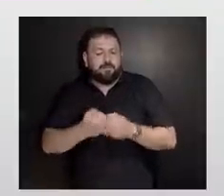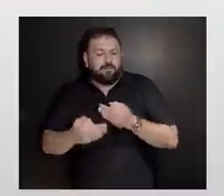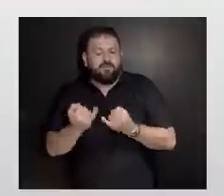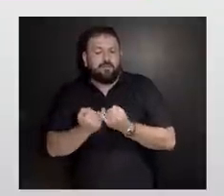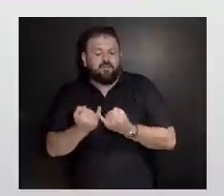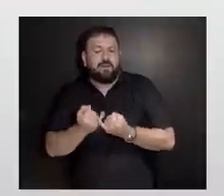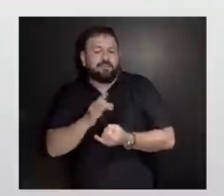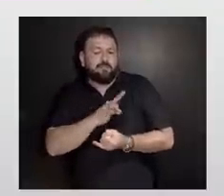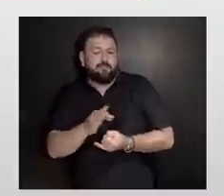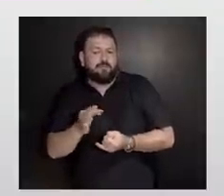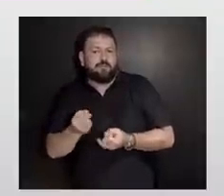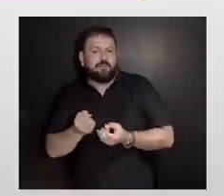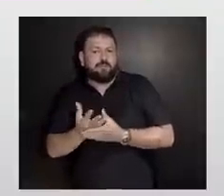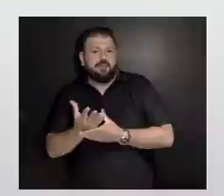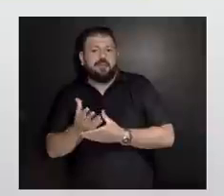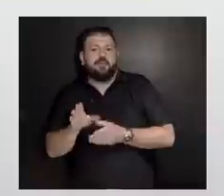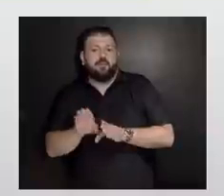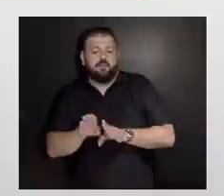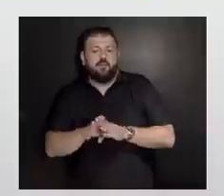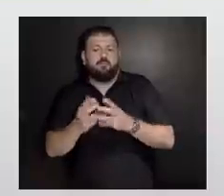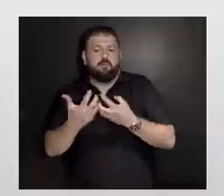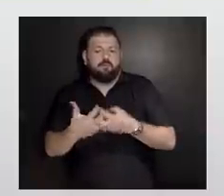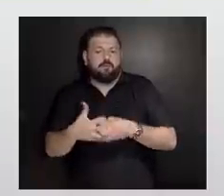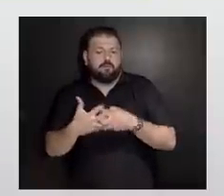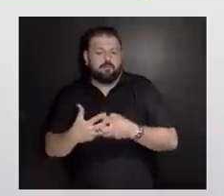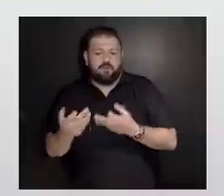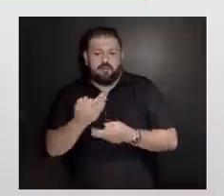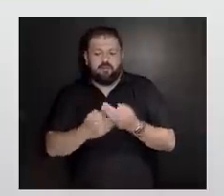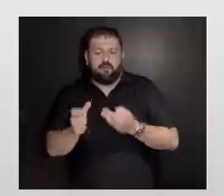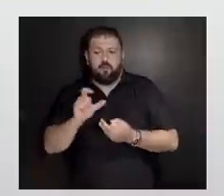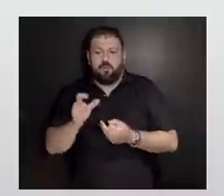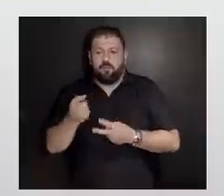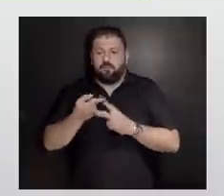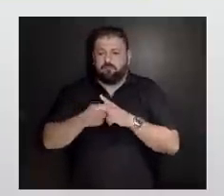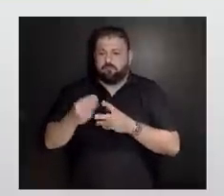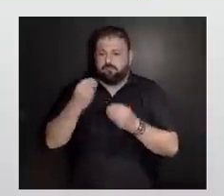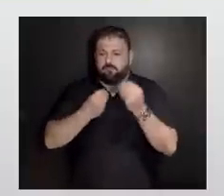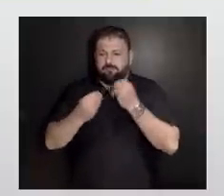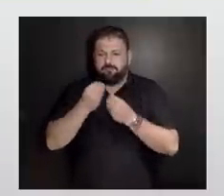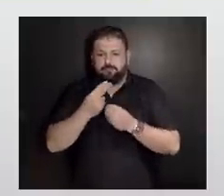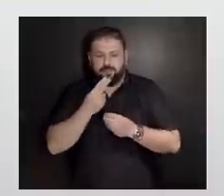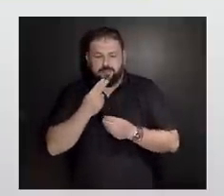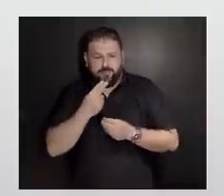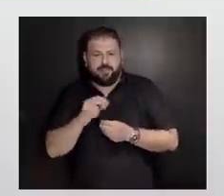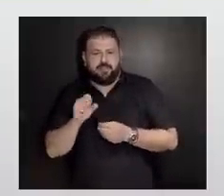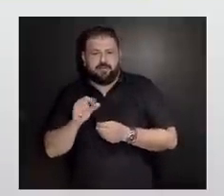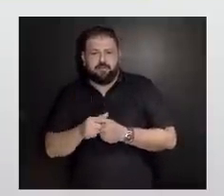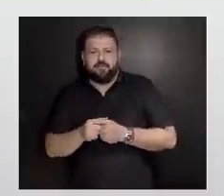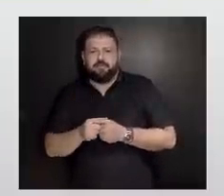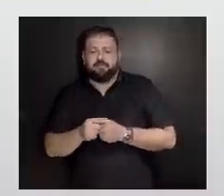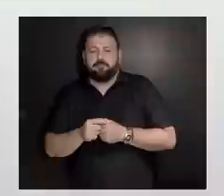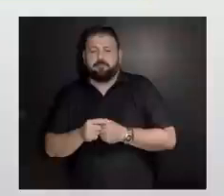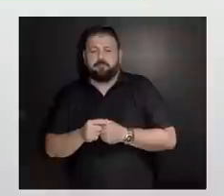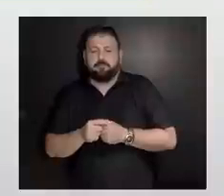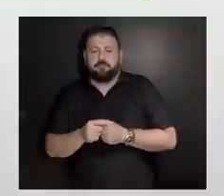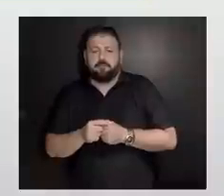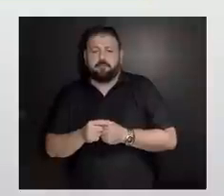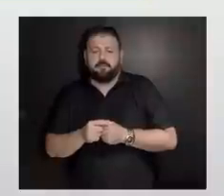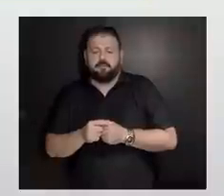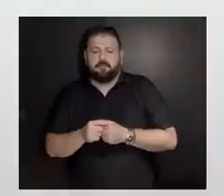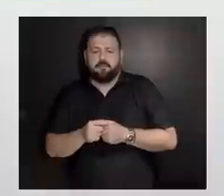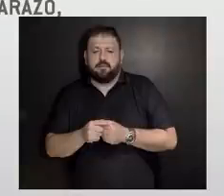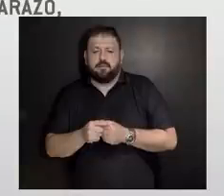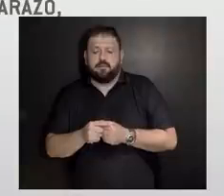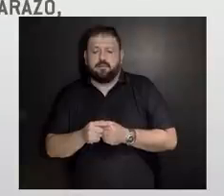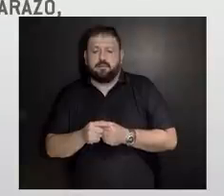el efecto o la funcionalidad de esta hormona sobre el consumo o sobre la utilización de la glucosa, mejor dicho.